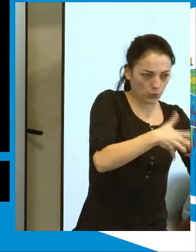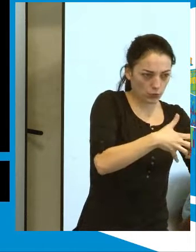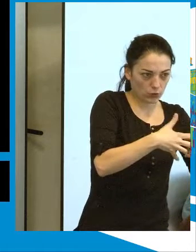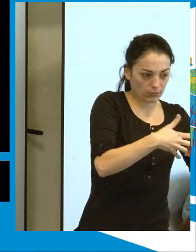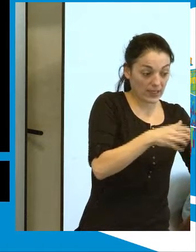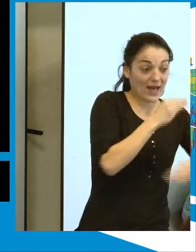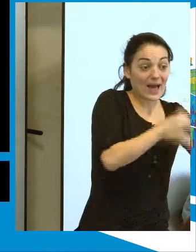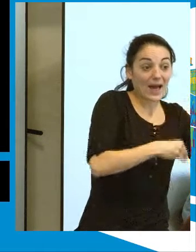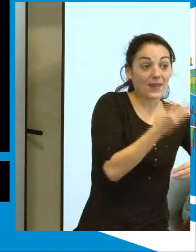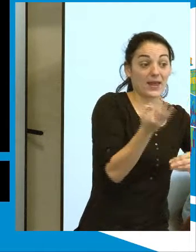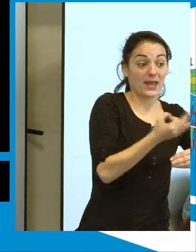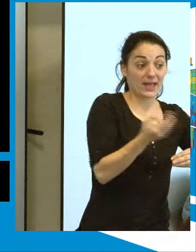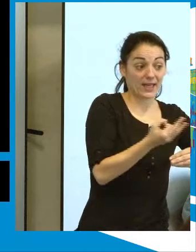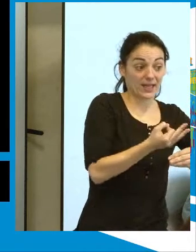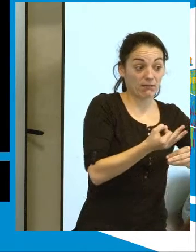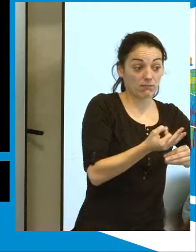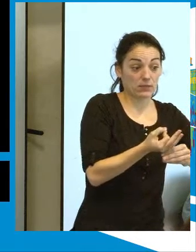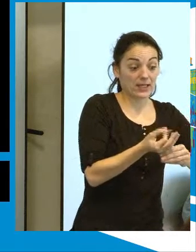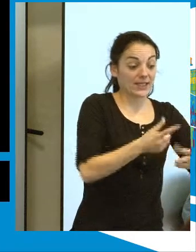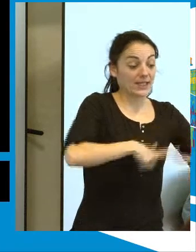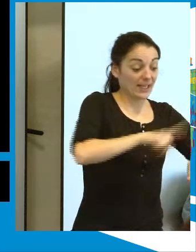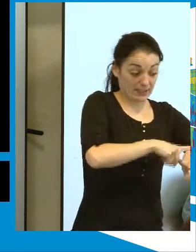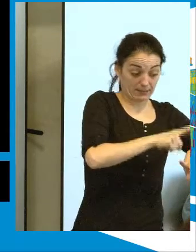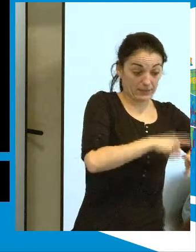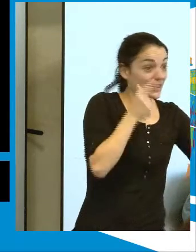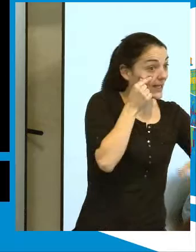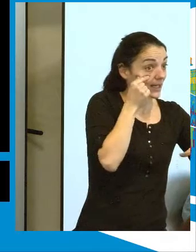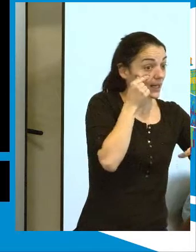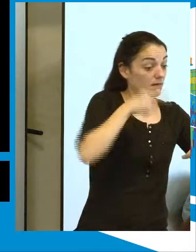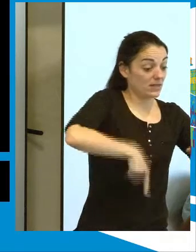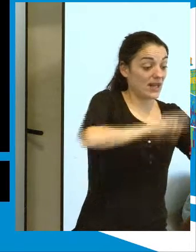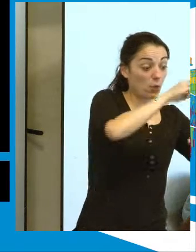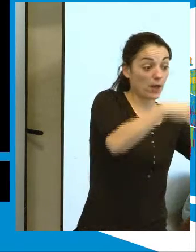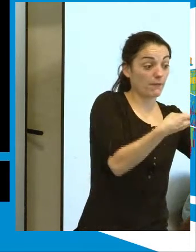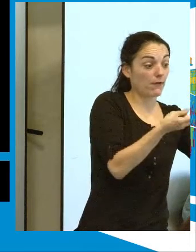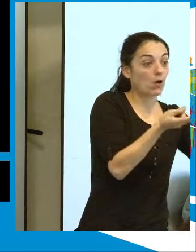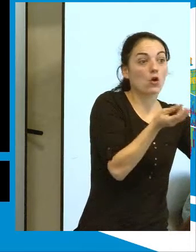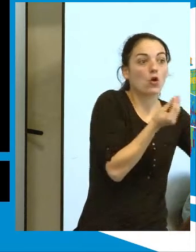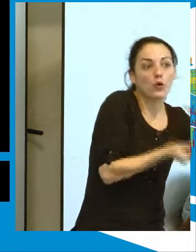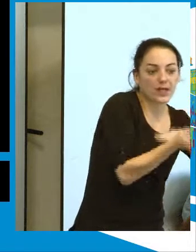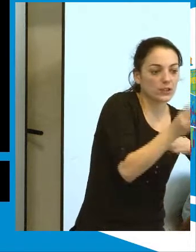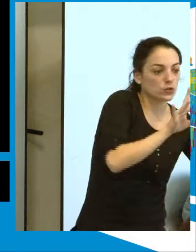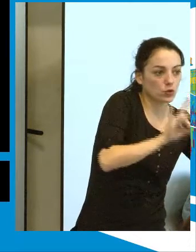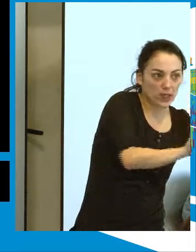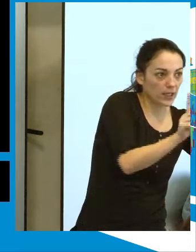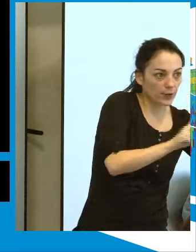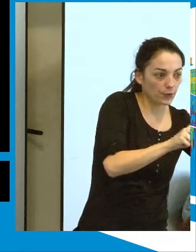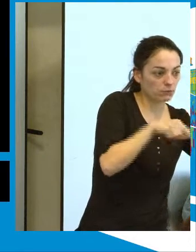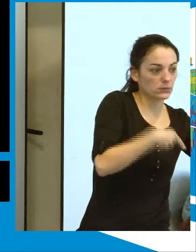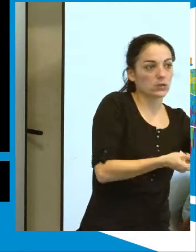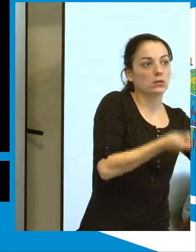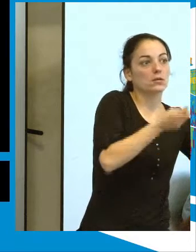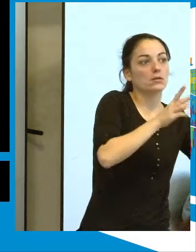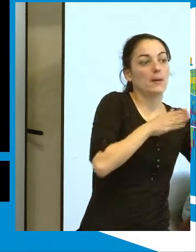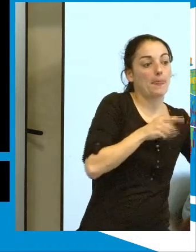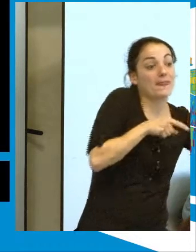que lo que hace es implementar en tiempo real, sin tocar la web origen, digamos, todo el estándar de la W3C, sobre todo el estándar guayaría,